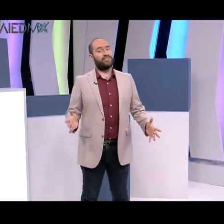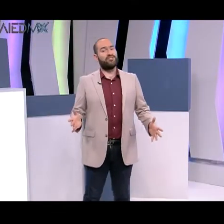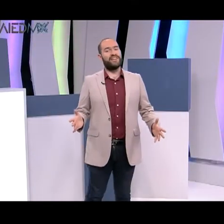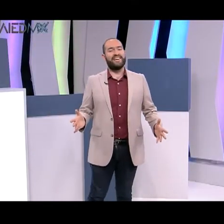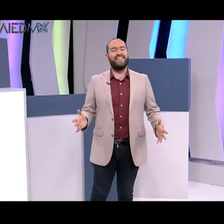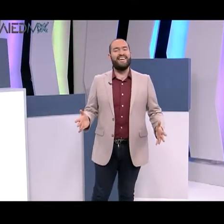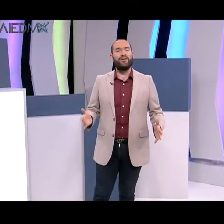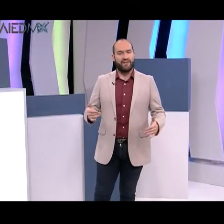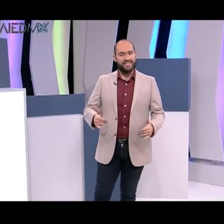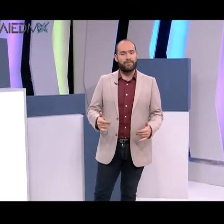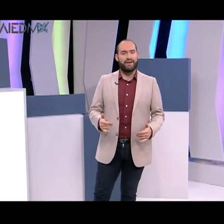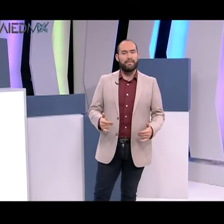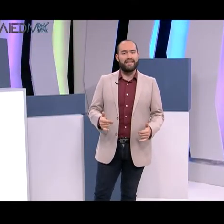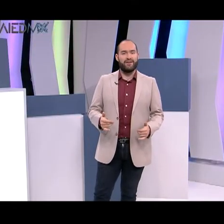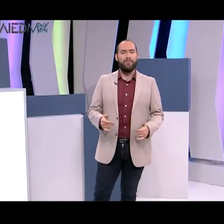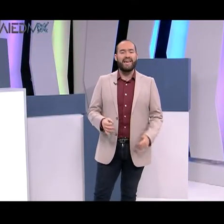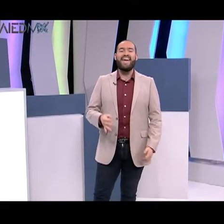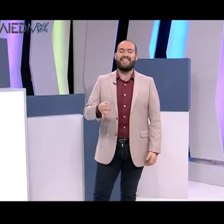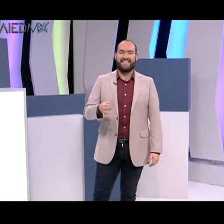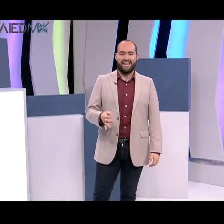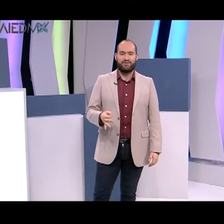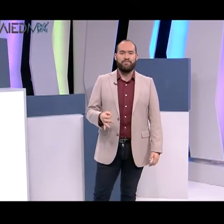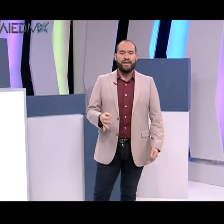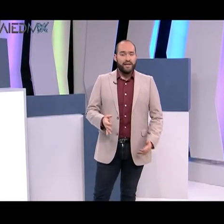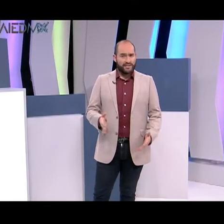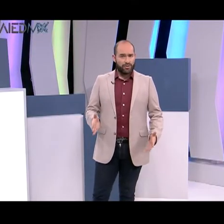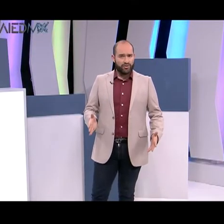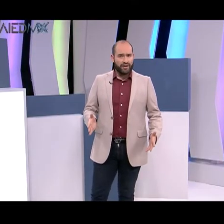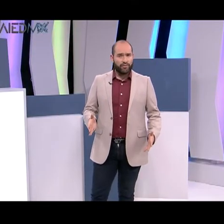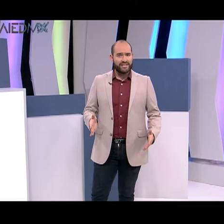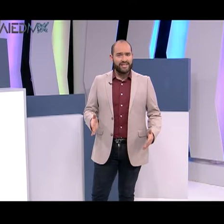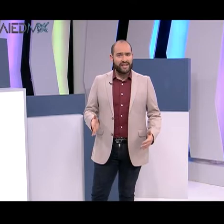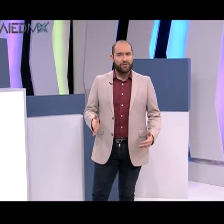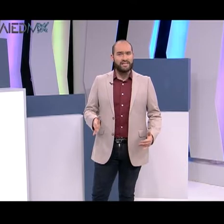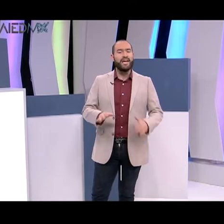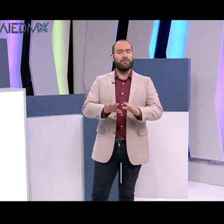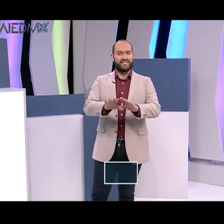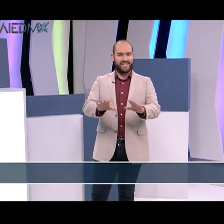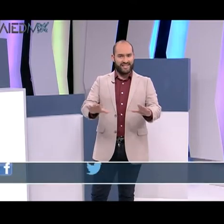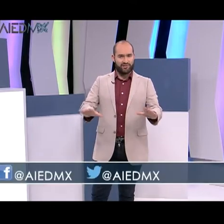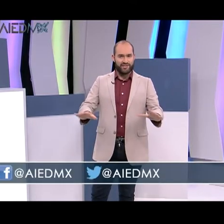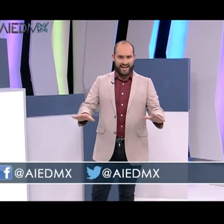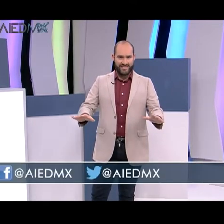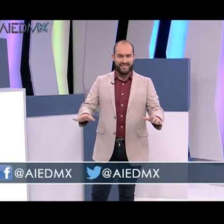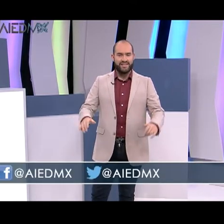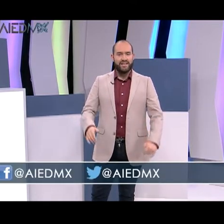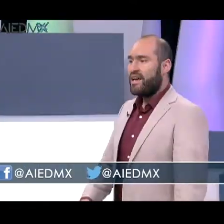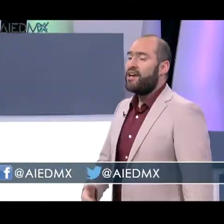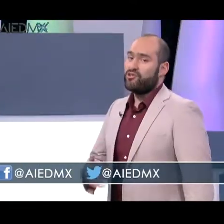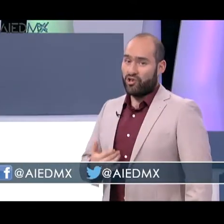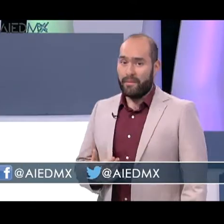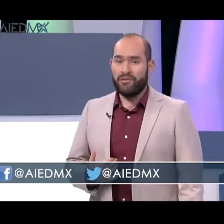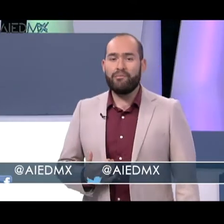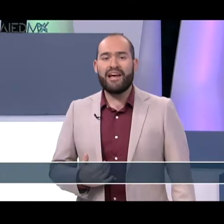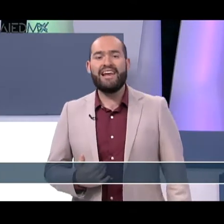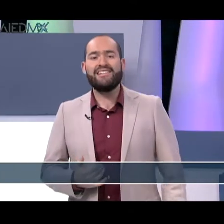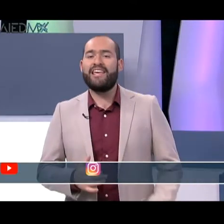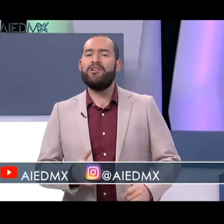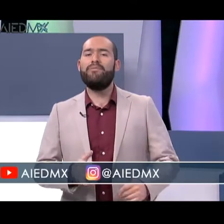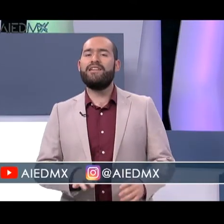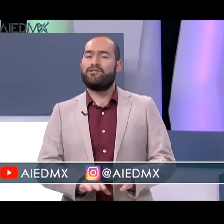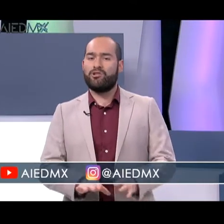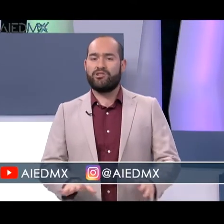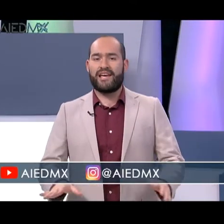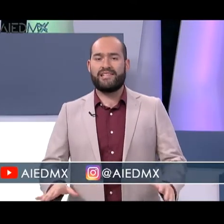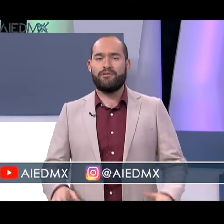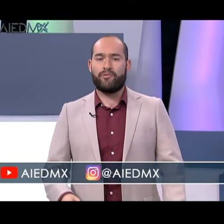Y por supuesto cierren el día con este programa de nombre Extracto. Les recuerdo que pueden seguirnos en nuestras redes sociales. Soy Emanuel Morales